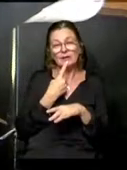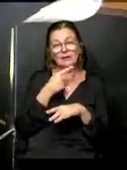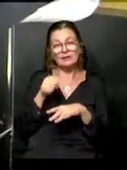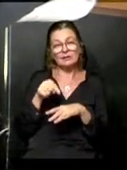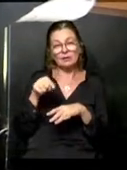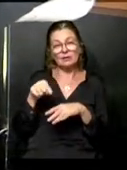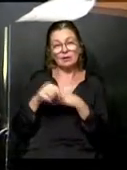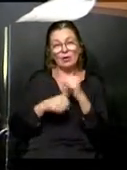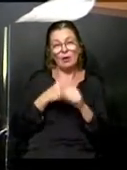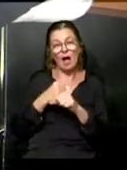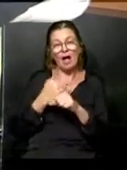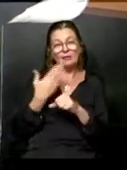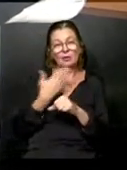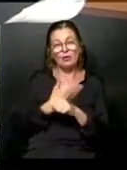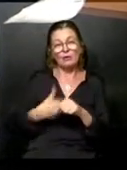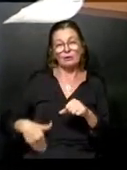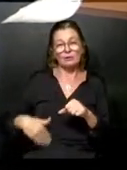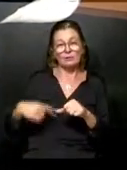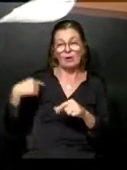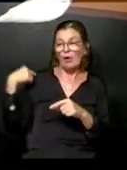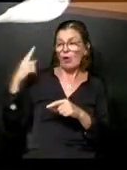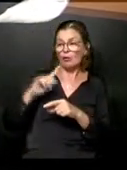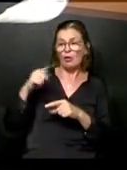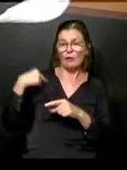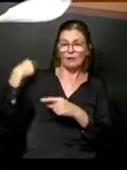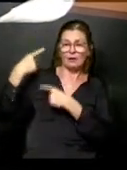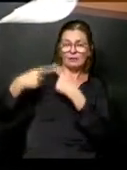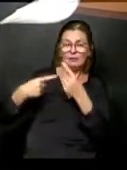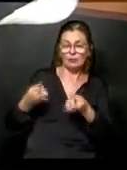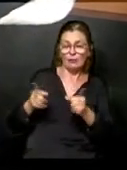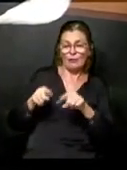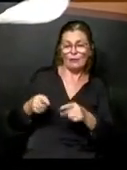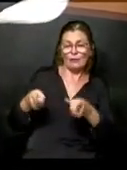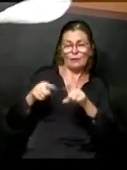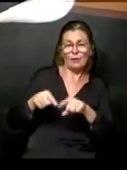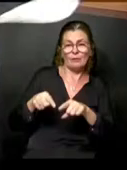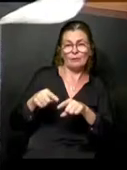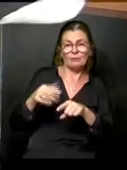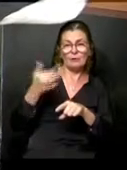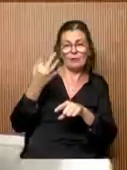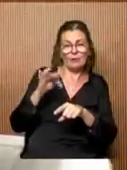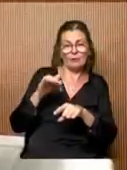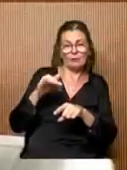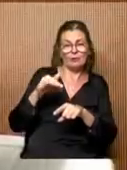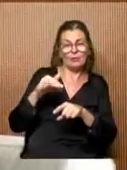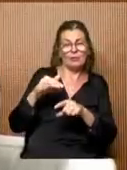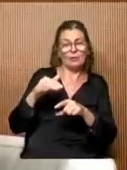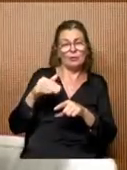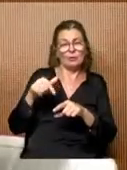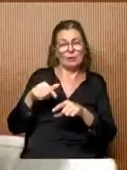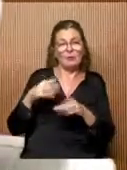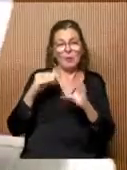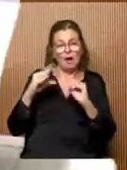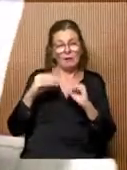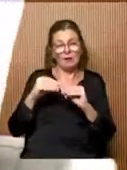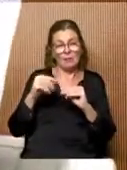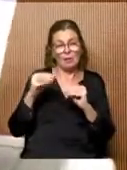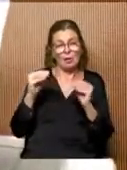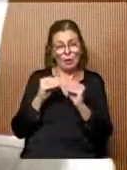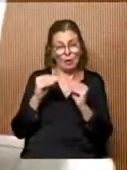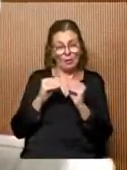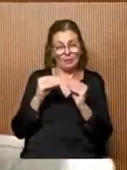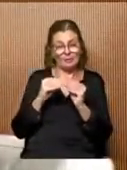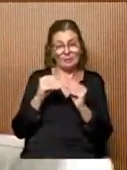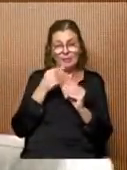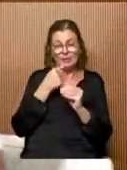este gobierno o ya venía de antes? No, ya viene de antes. No se reconstruyó más el Fondo Nacional de Vivienda, que fue un tema que hablamos con los compañeros y